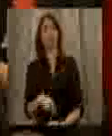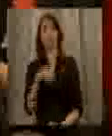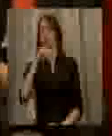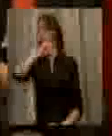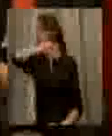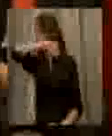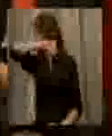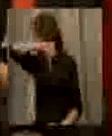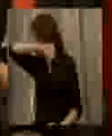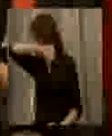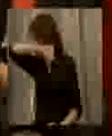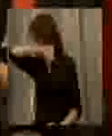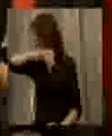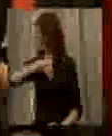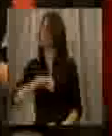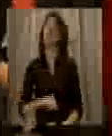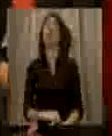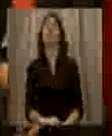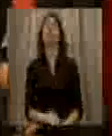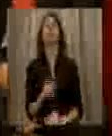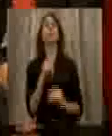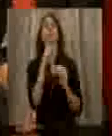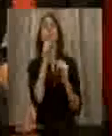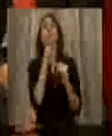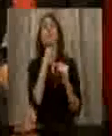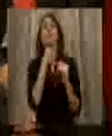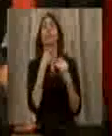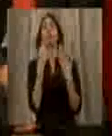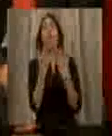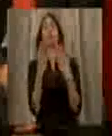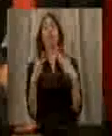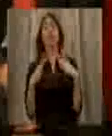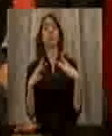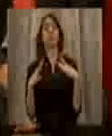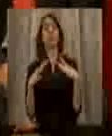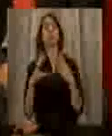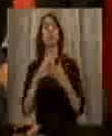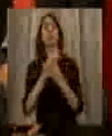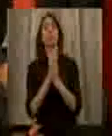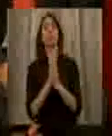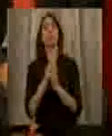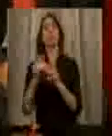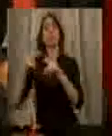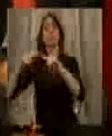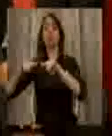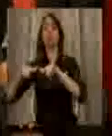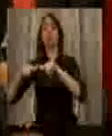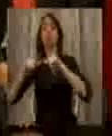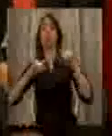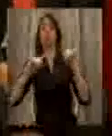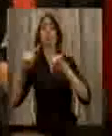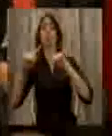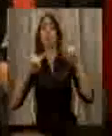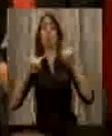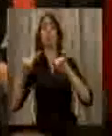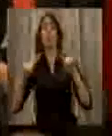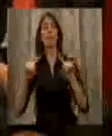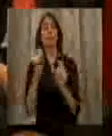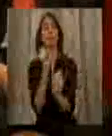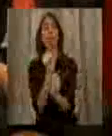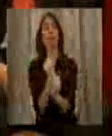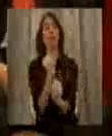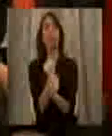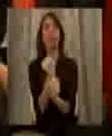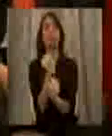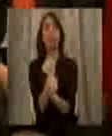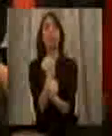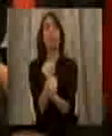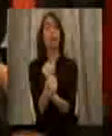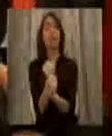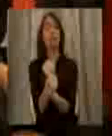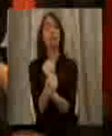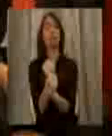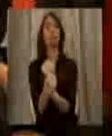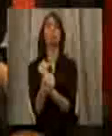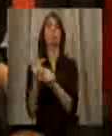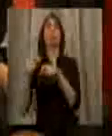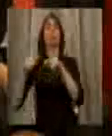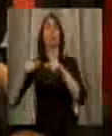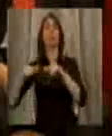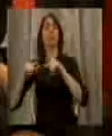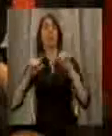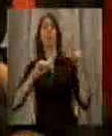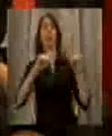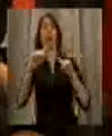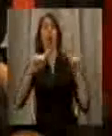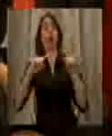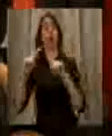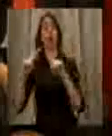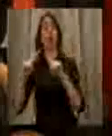quiero aprovechar ahora de felicitar a toda la División de Coordinación, a todo el equipo que trabaja tanto en la División de Coordinación